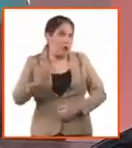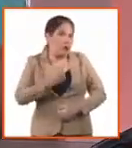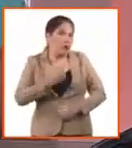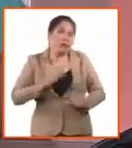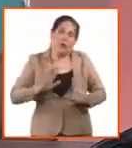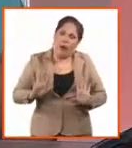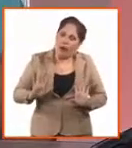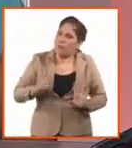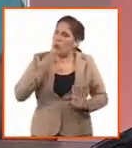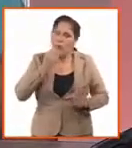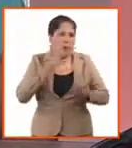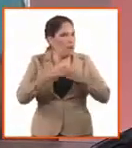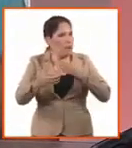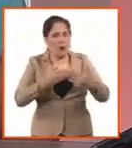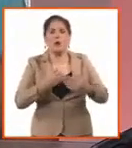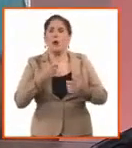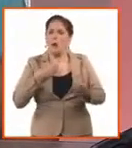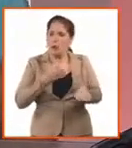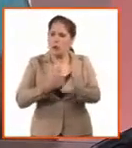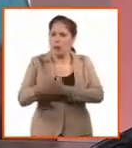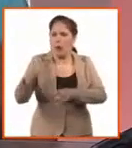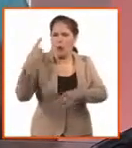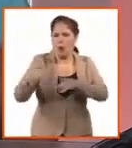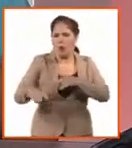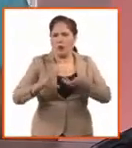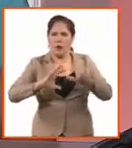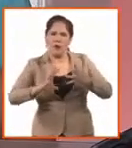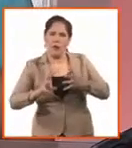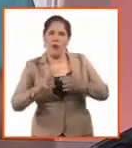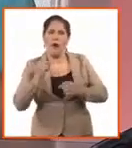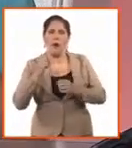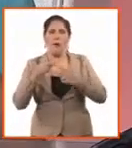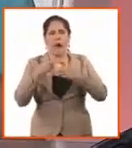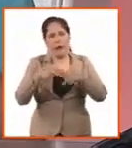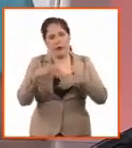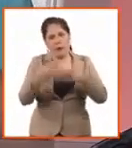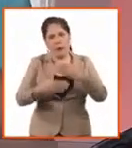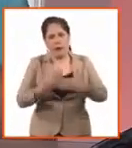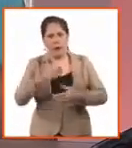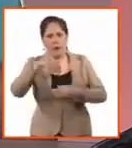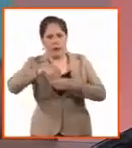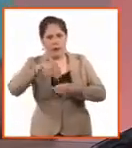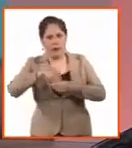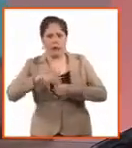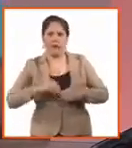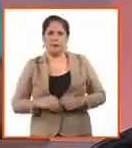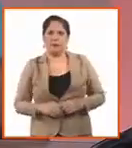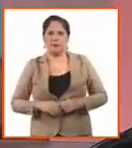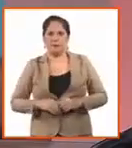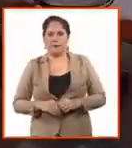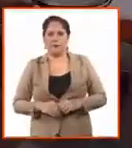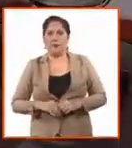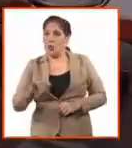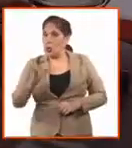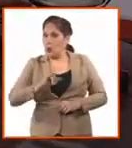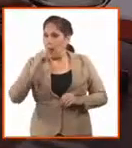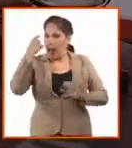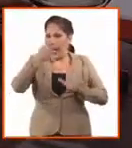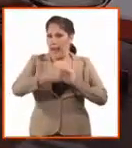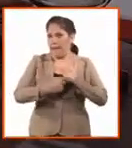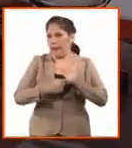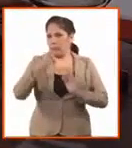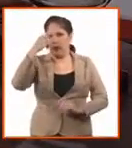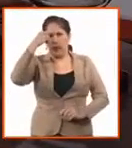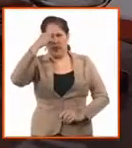no naturalizar nuestros problemas es una de las necesidades que tenemos y hay también elementos elche que